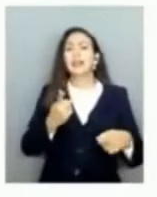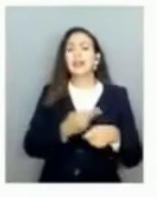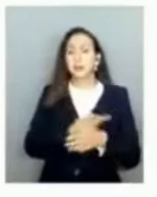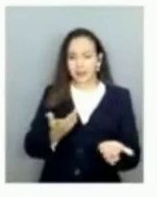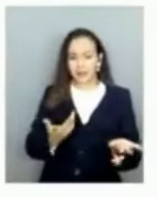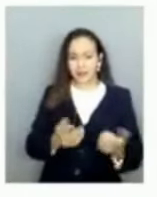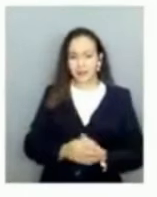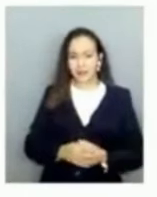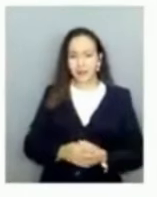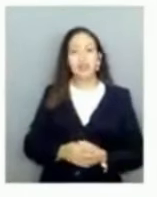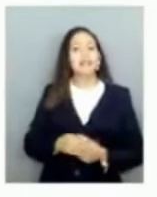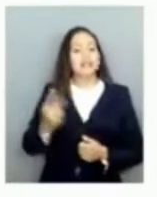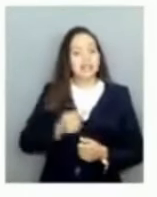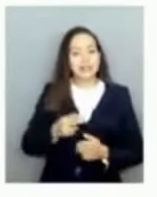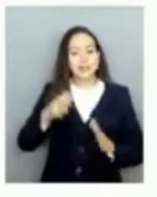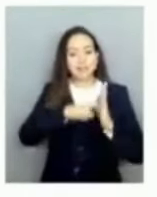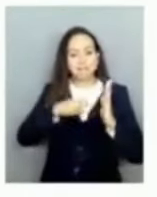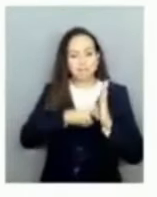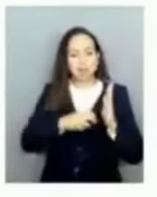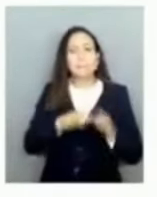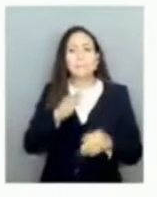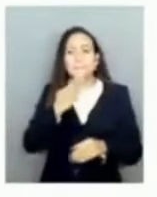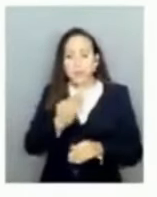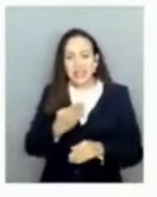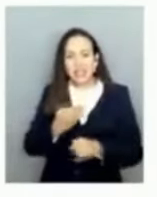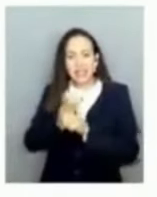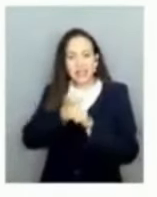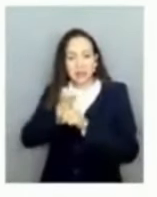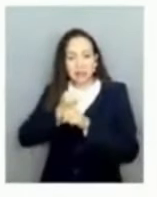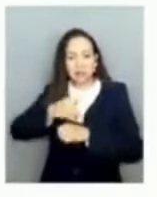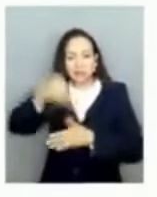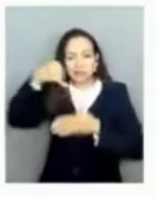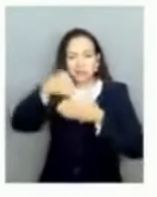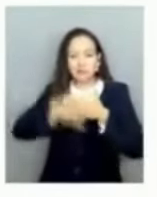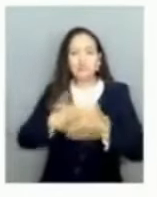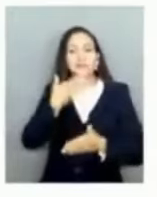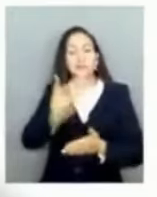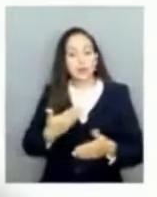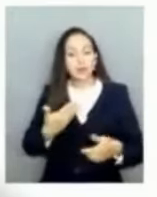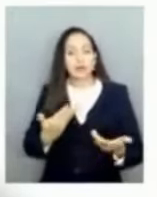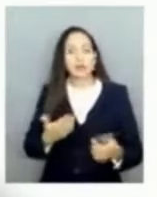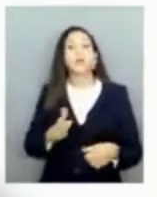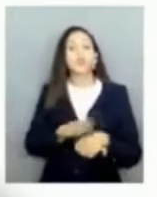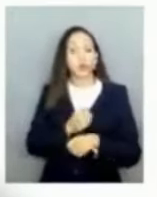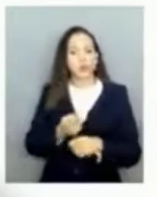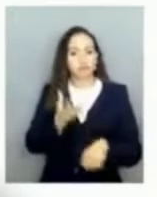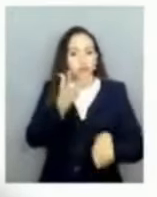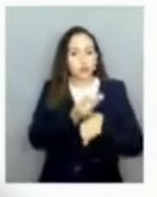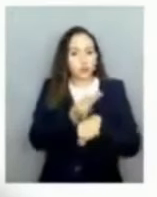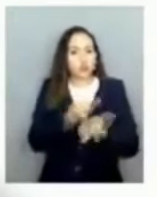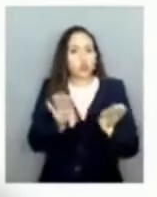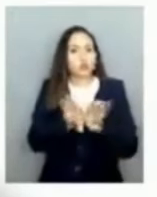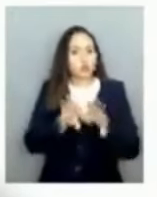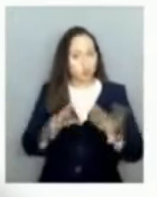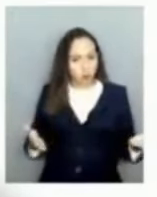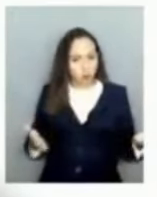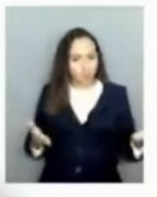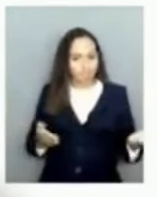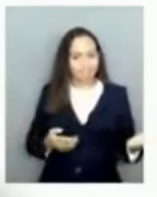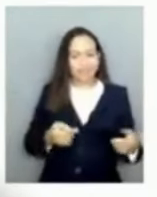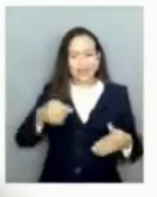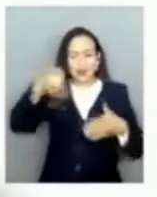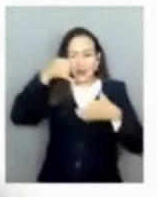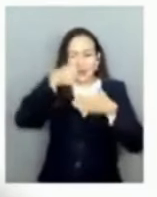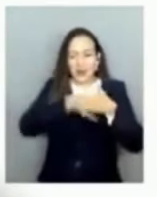es acelerar un diagnóstico o bien hacer pensar que la solución está en remover a quien